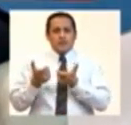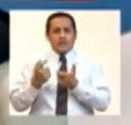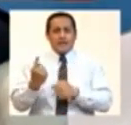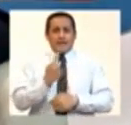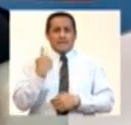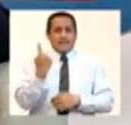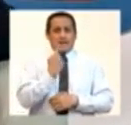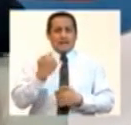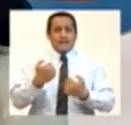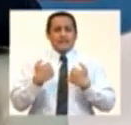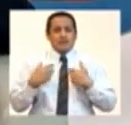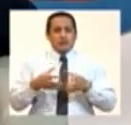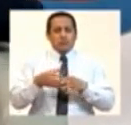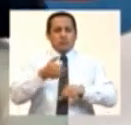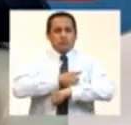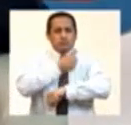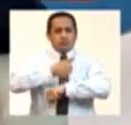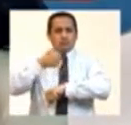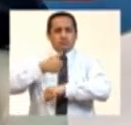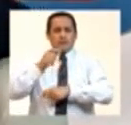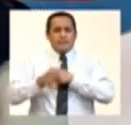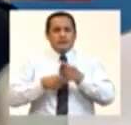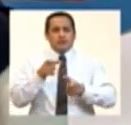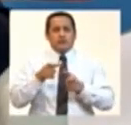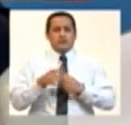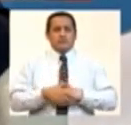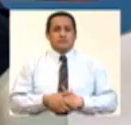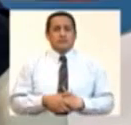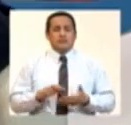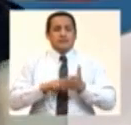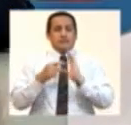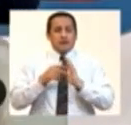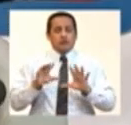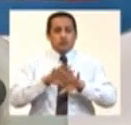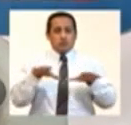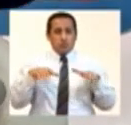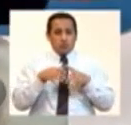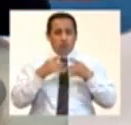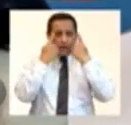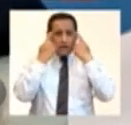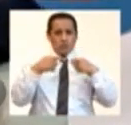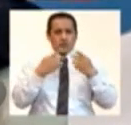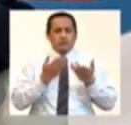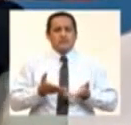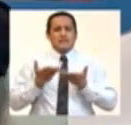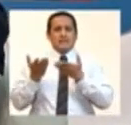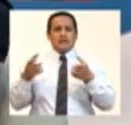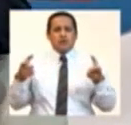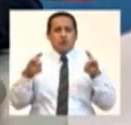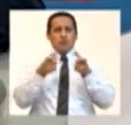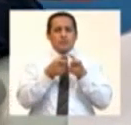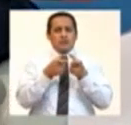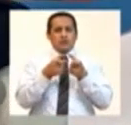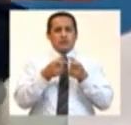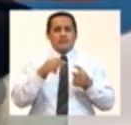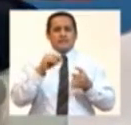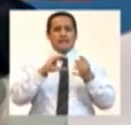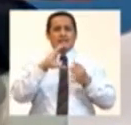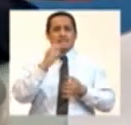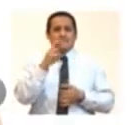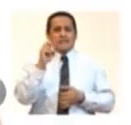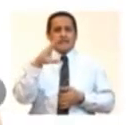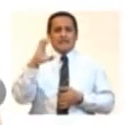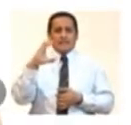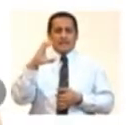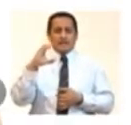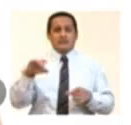comité ejecutivo que está presidido por las autoridades civiles. En consecuencia, todas las decisiones salen de este comité del